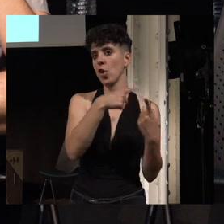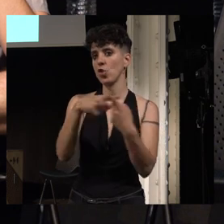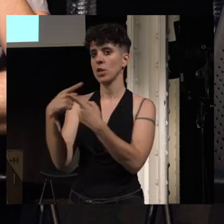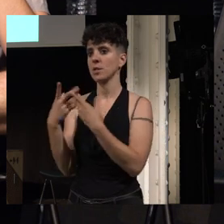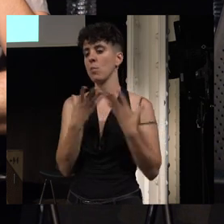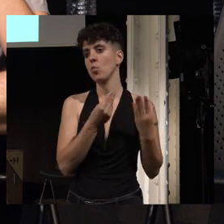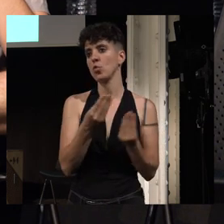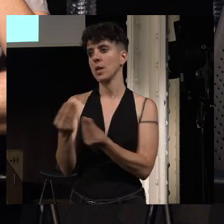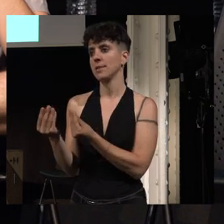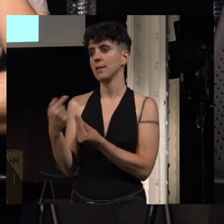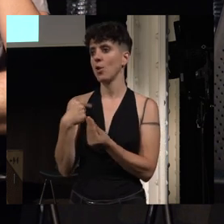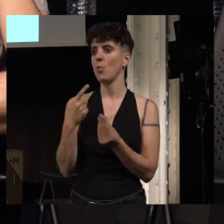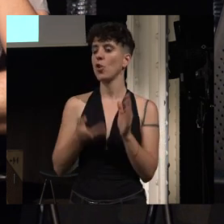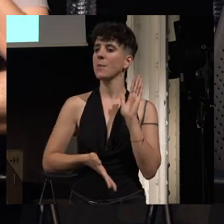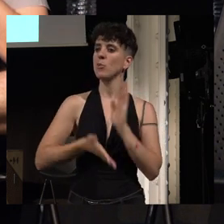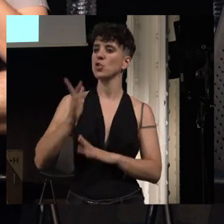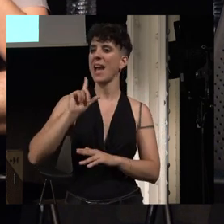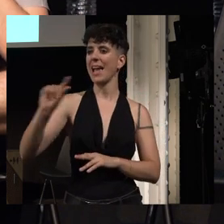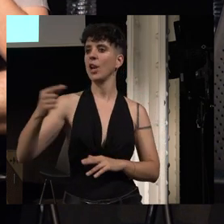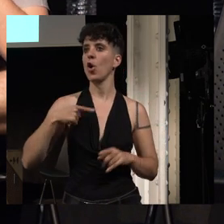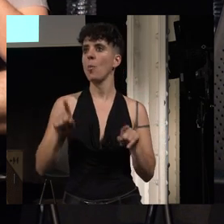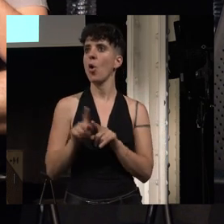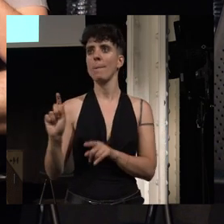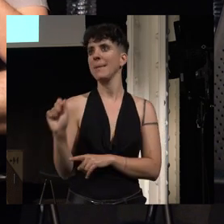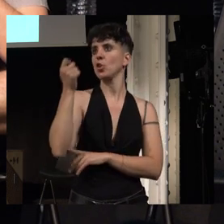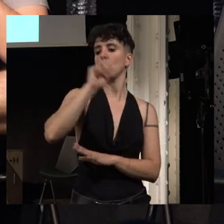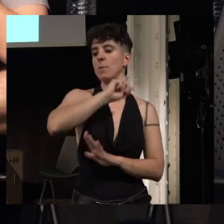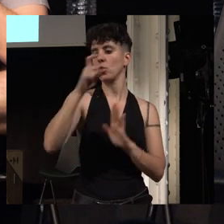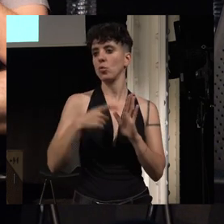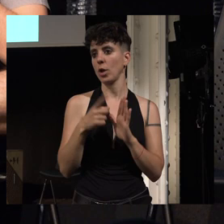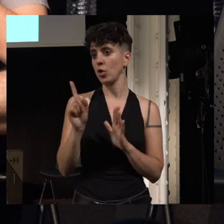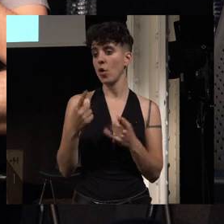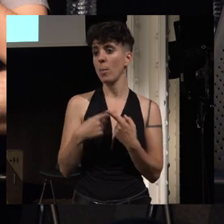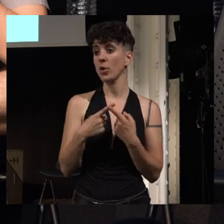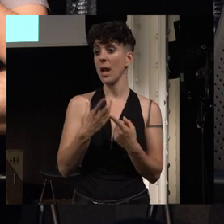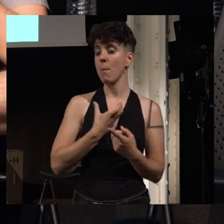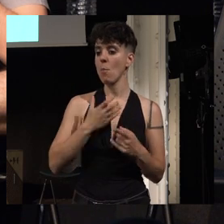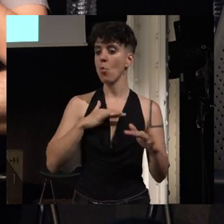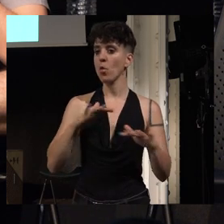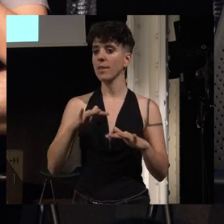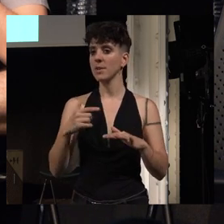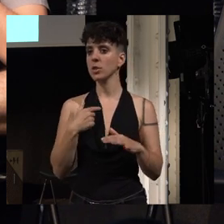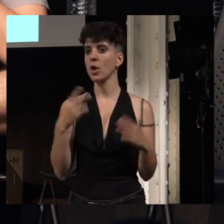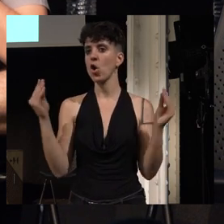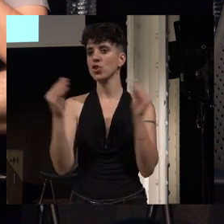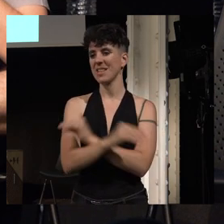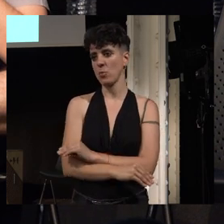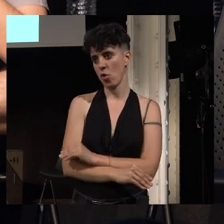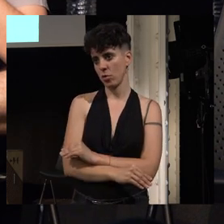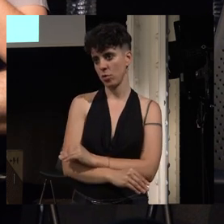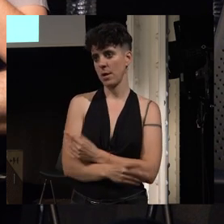a irnos aquí con una victoria absoluta, porque hay que... O sea, el municipalismo, cuando se decía, es un oxímoron. Bueno, vamos a